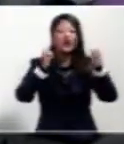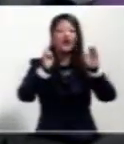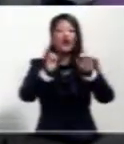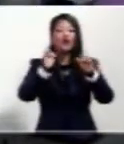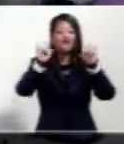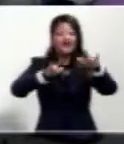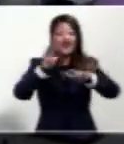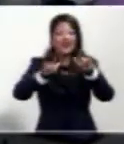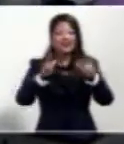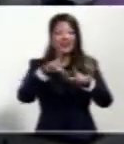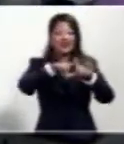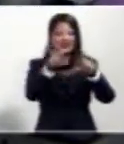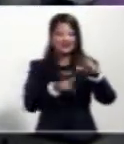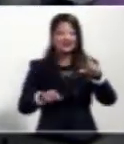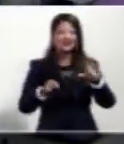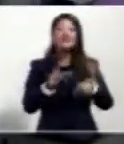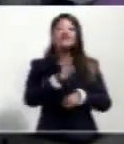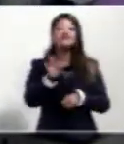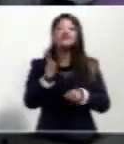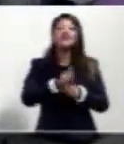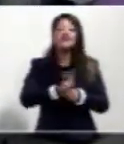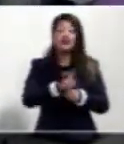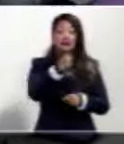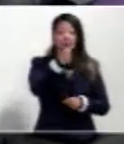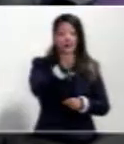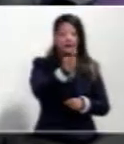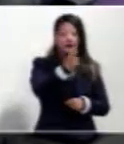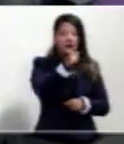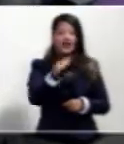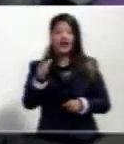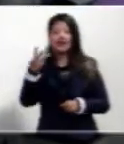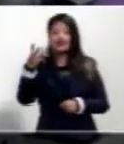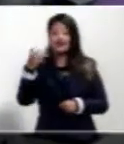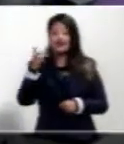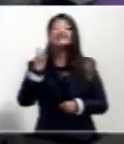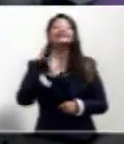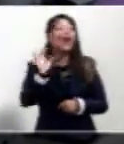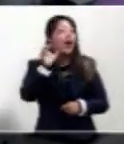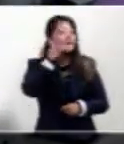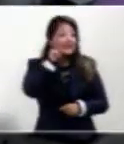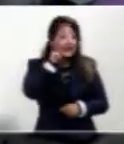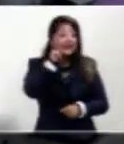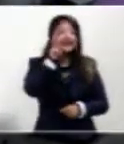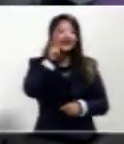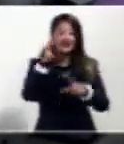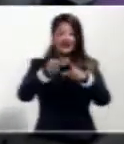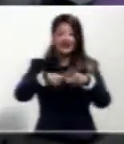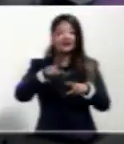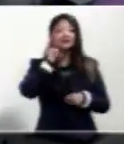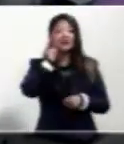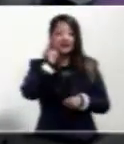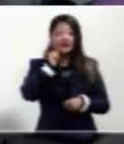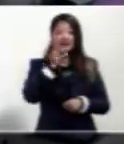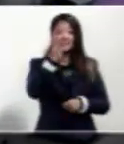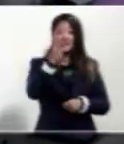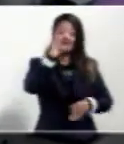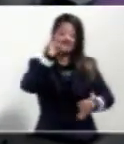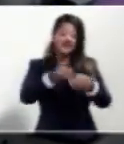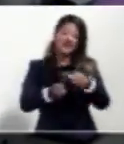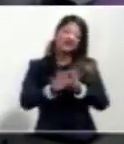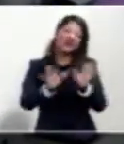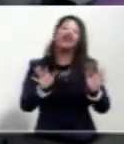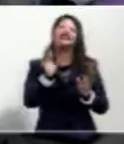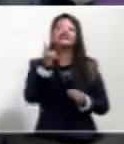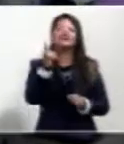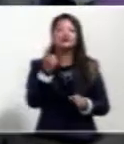del Pulque se lleva a cabo, ¿en qué fecha? Del 1 al 3 de diciembre. Mañana. Empieza mañana y termina el 3 de diciembre. Y también